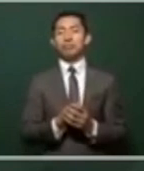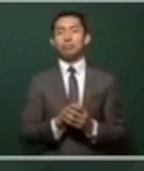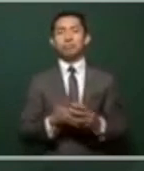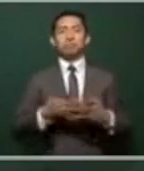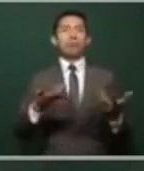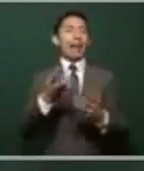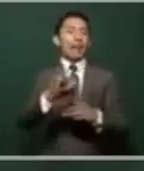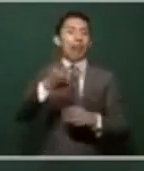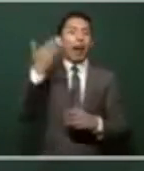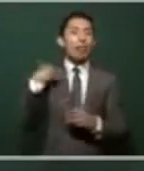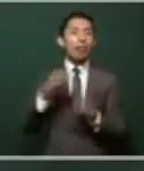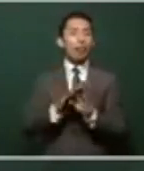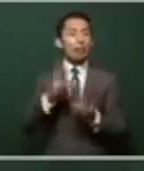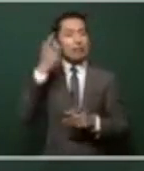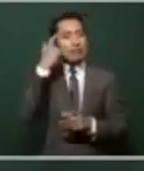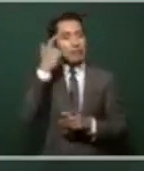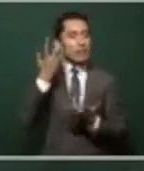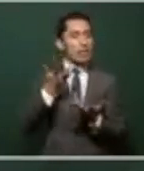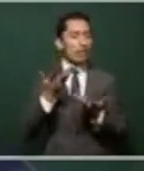manipulación